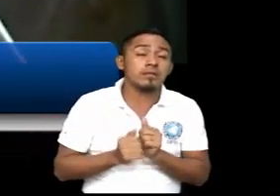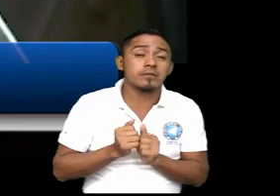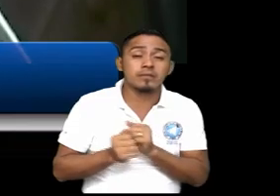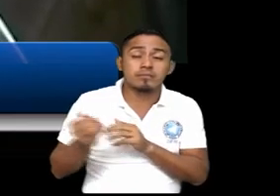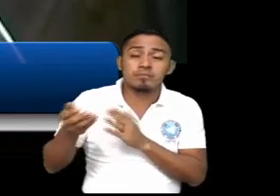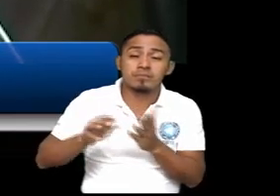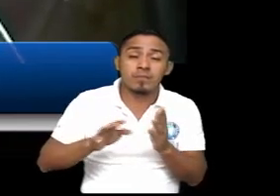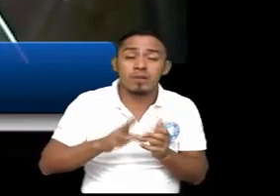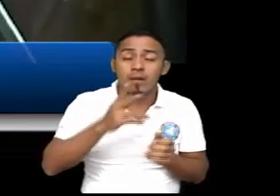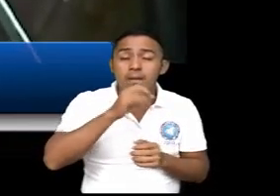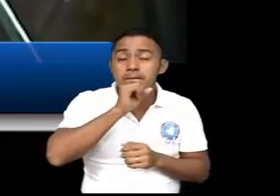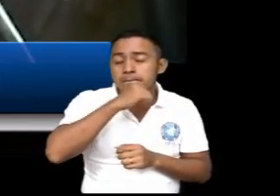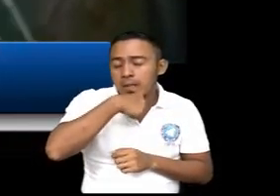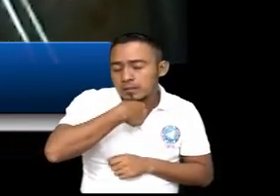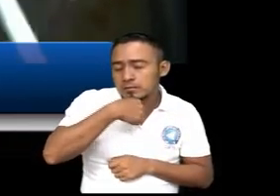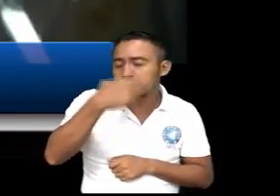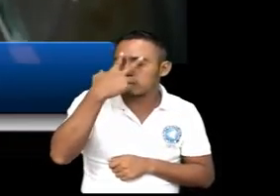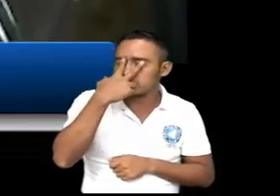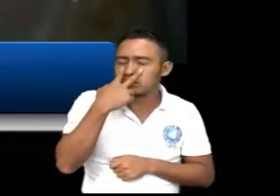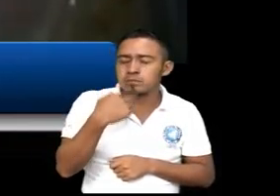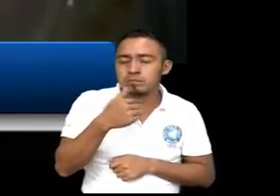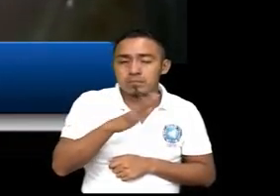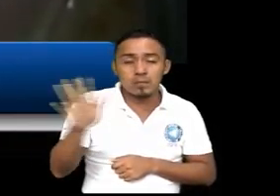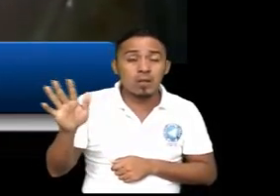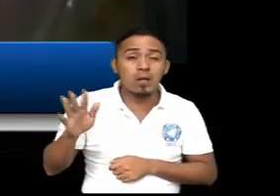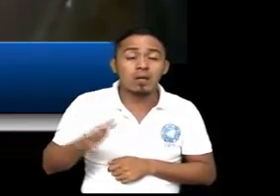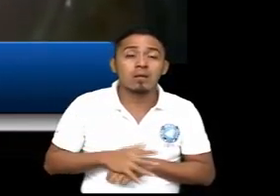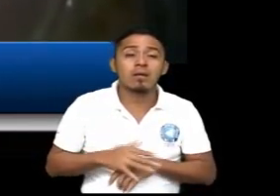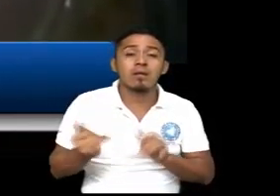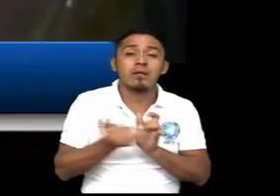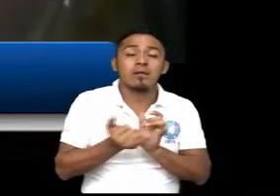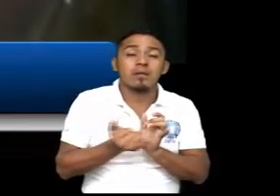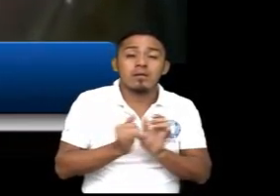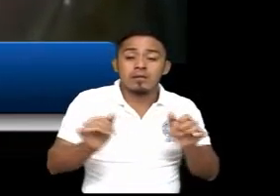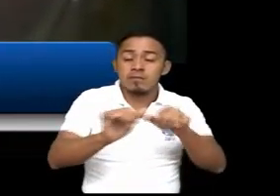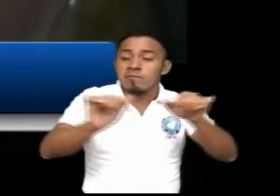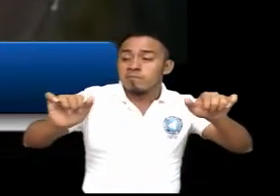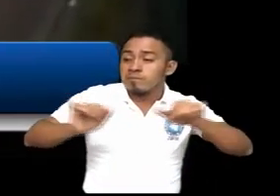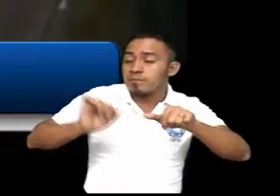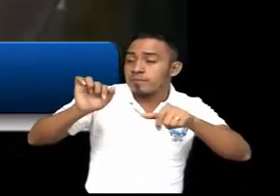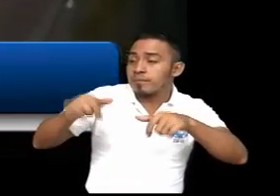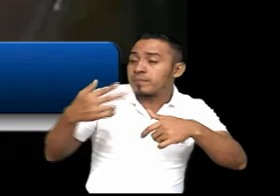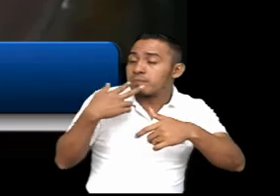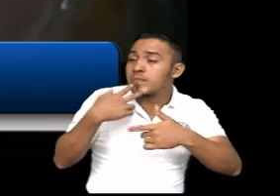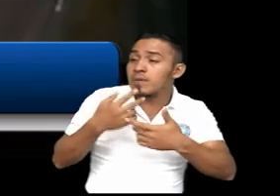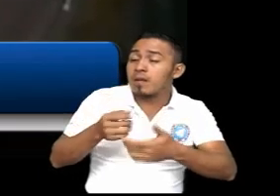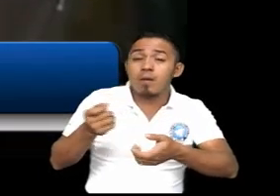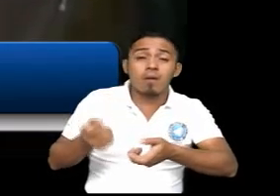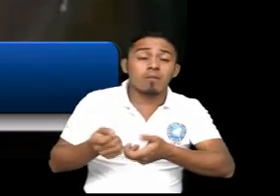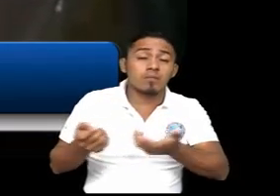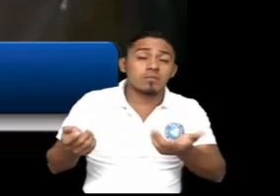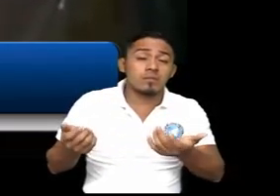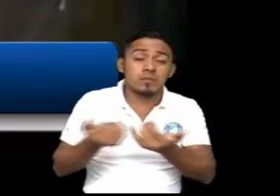morían seguido. Como algunos animalitos que aún no sea, los veterinarios no les han operado, no han